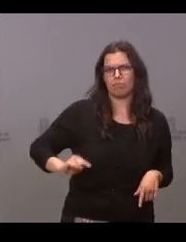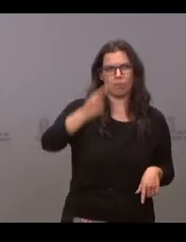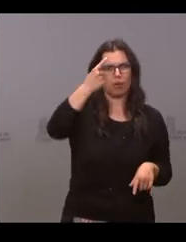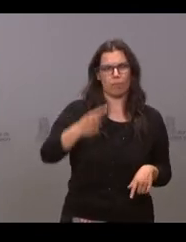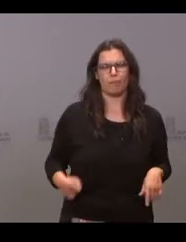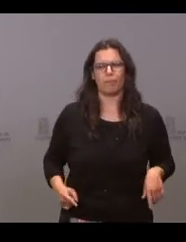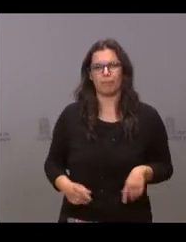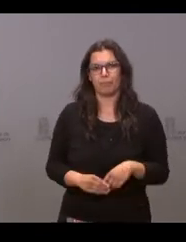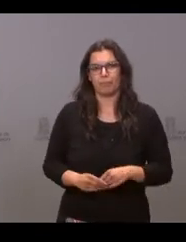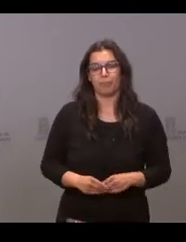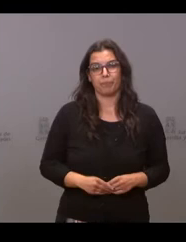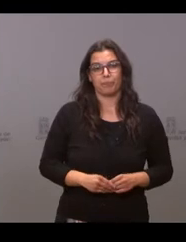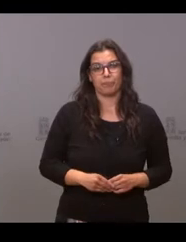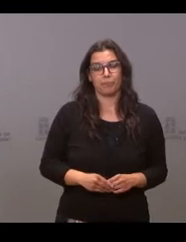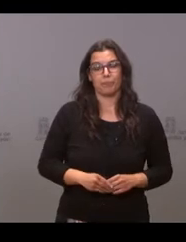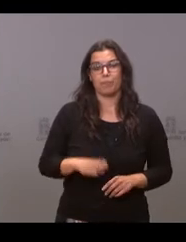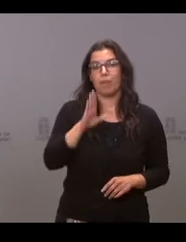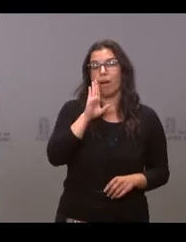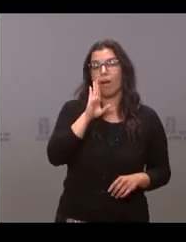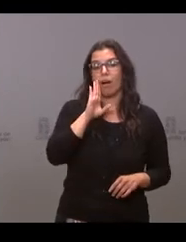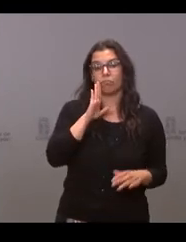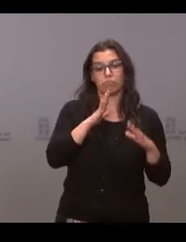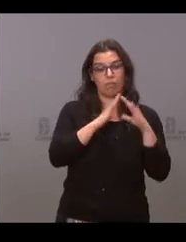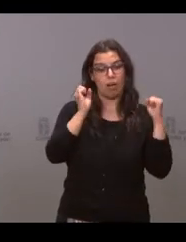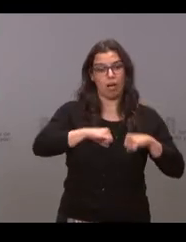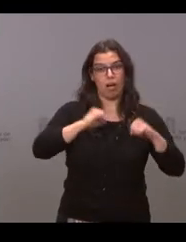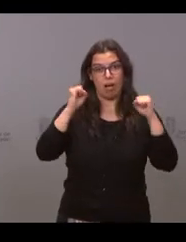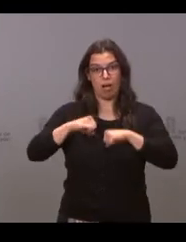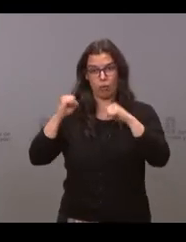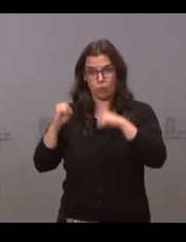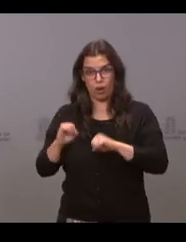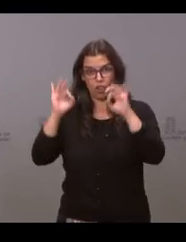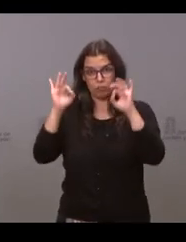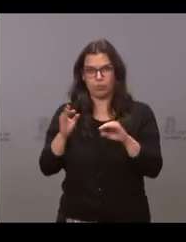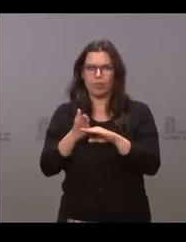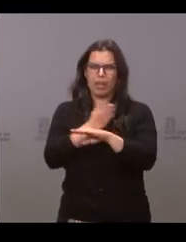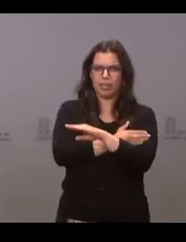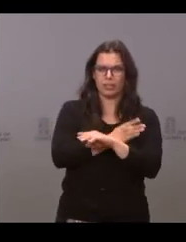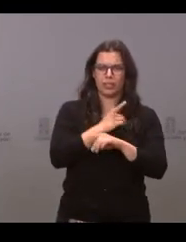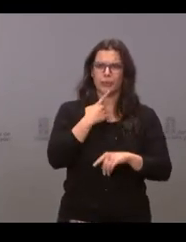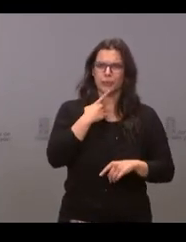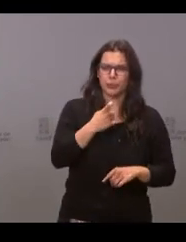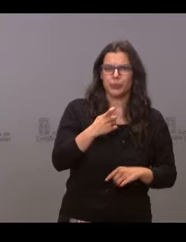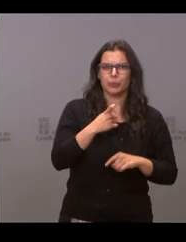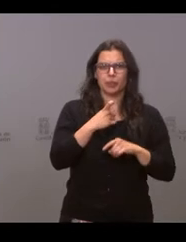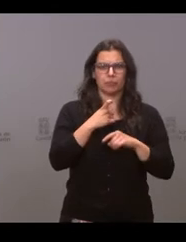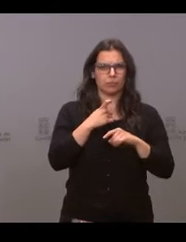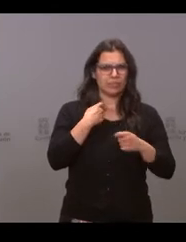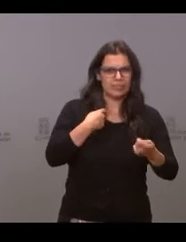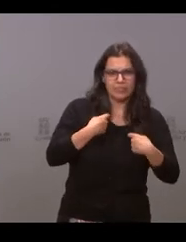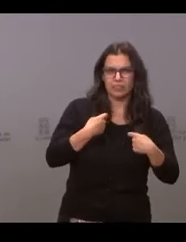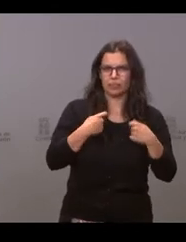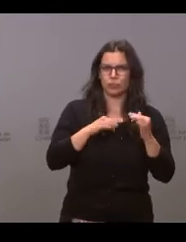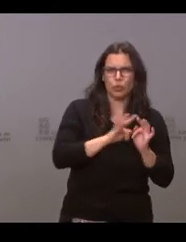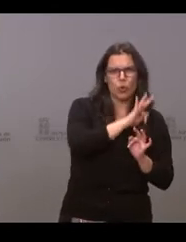como decía anteriormente estos acuerdos han venido precedidos de arduas negociaciones mañana tarde y